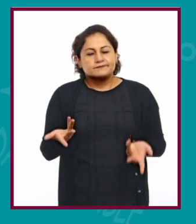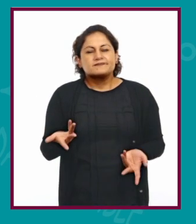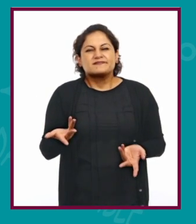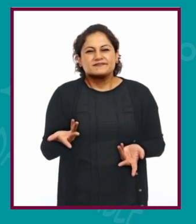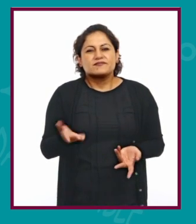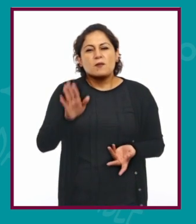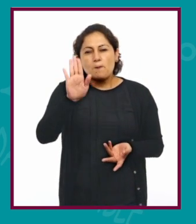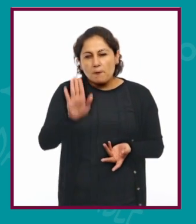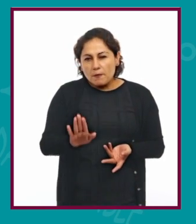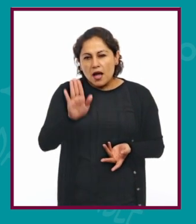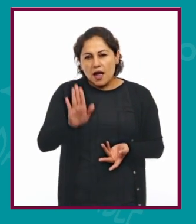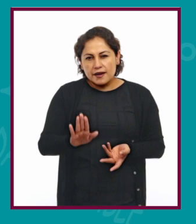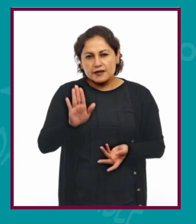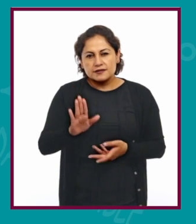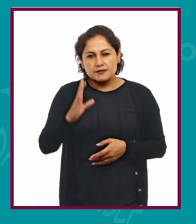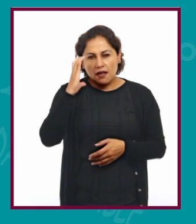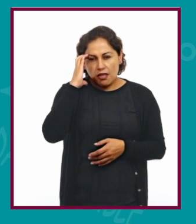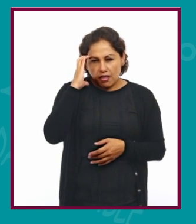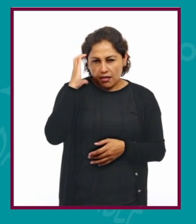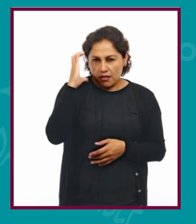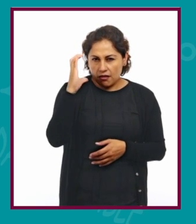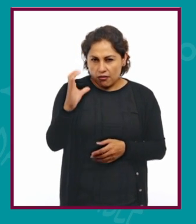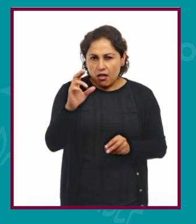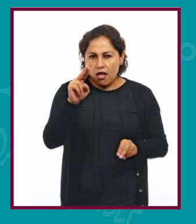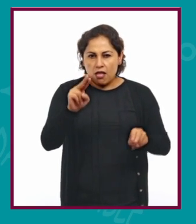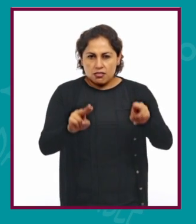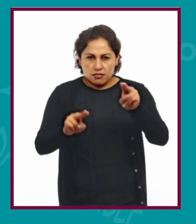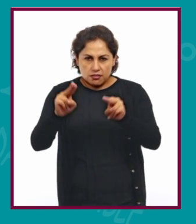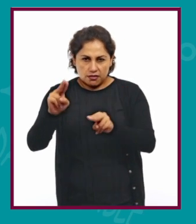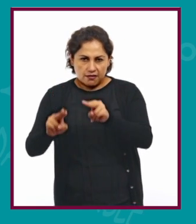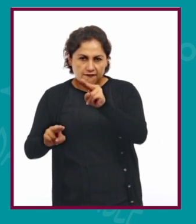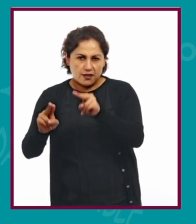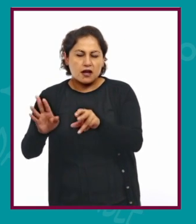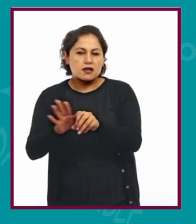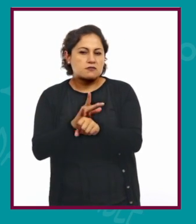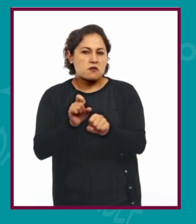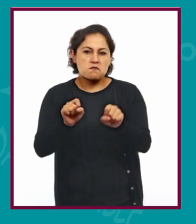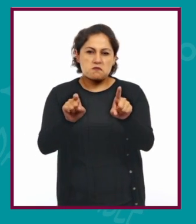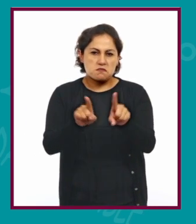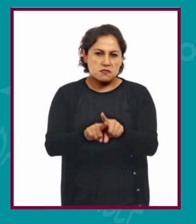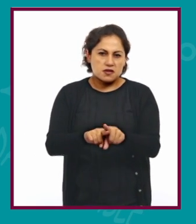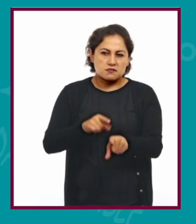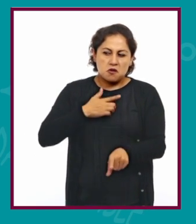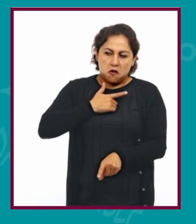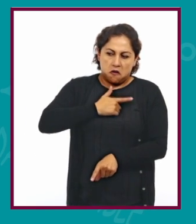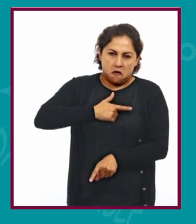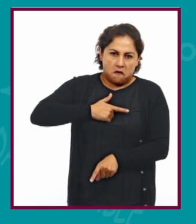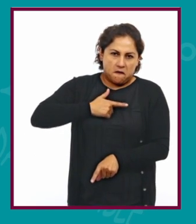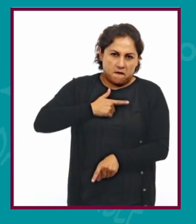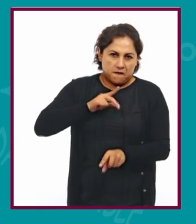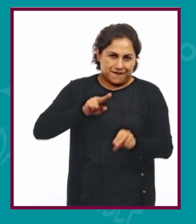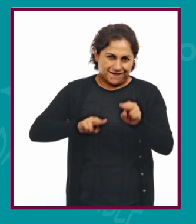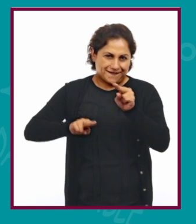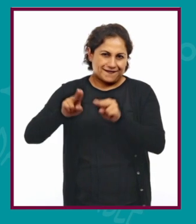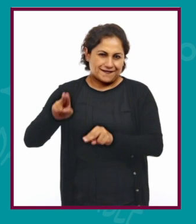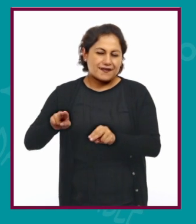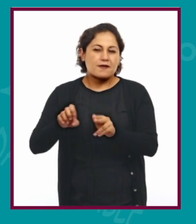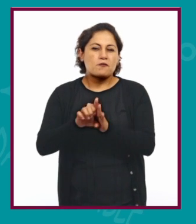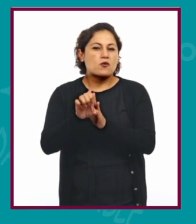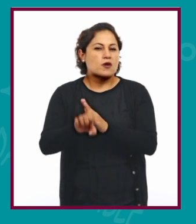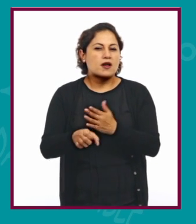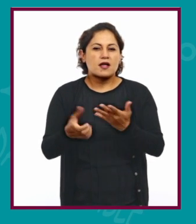Entonces, parecería que hay un cierto grado de satisfacción, en este sentido como